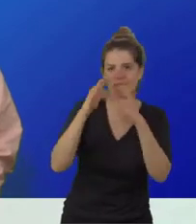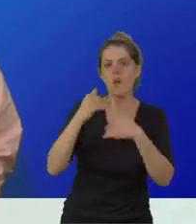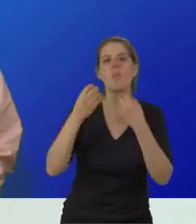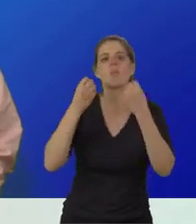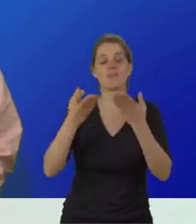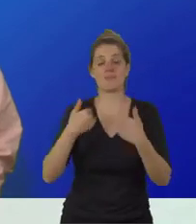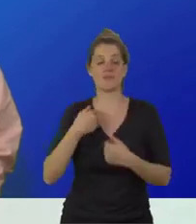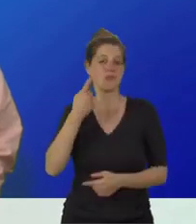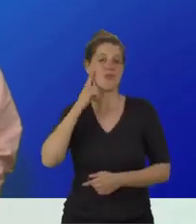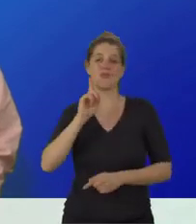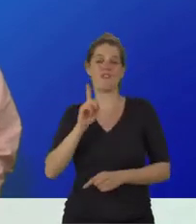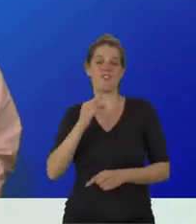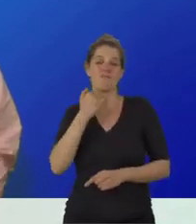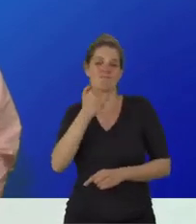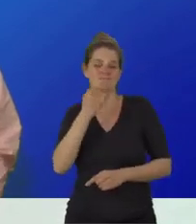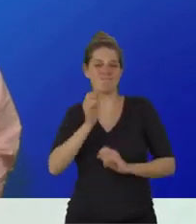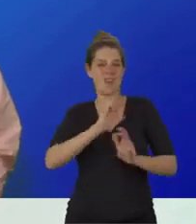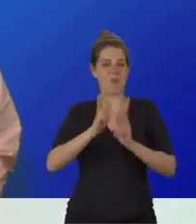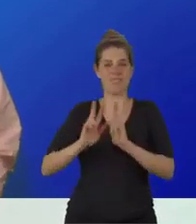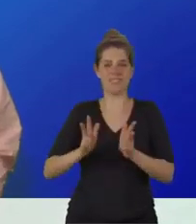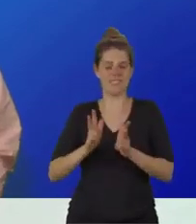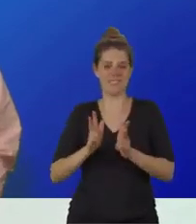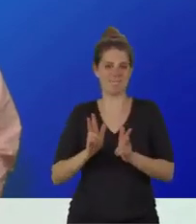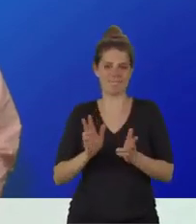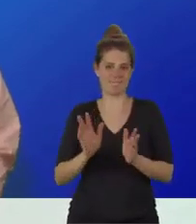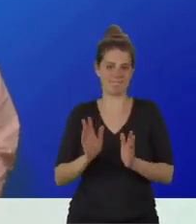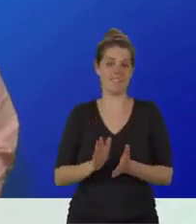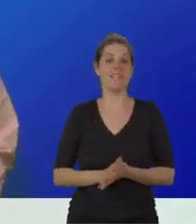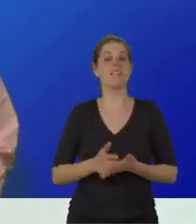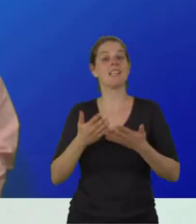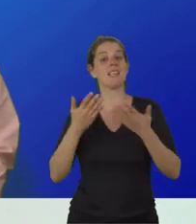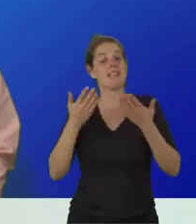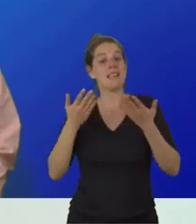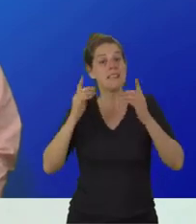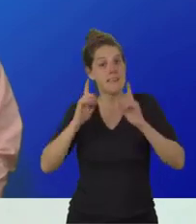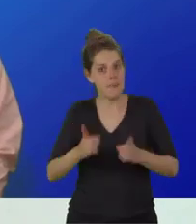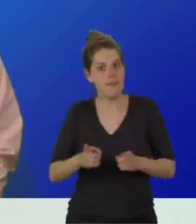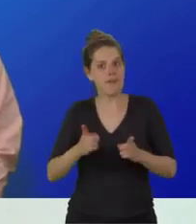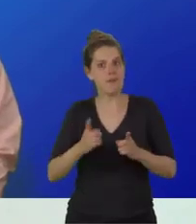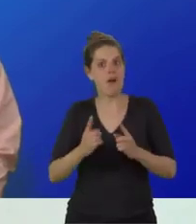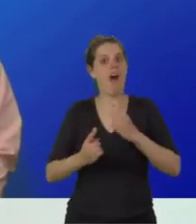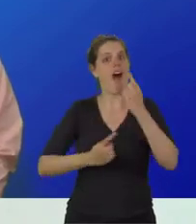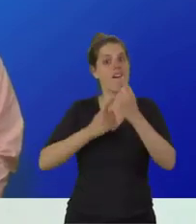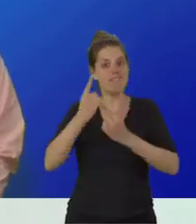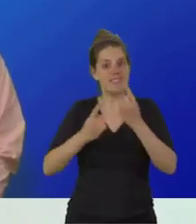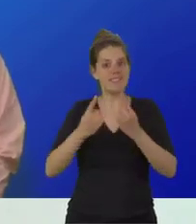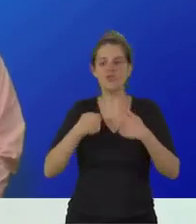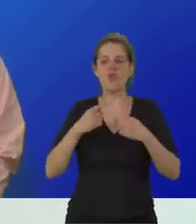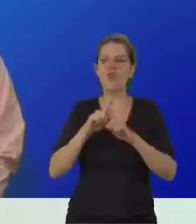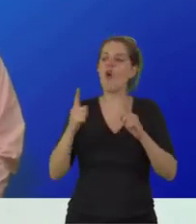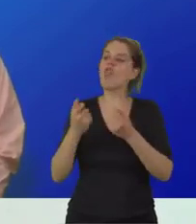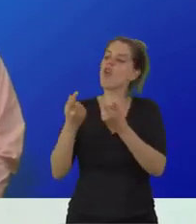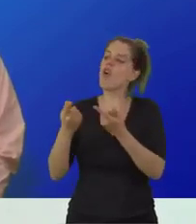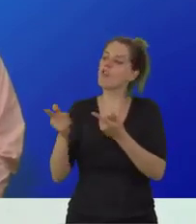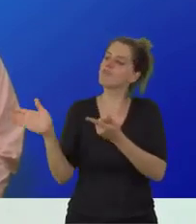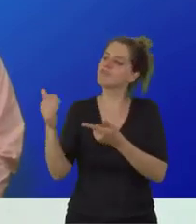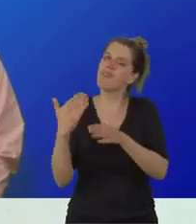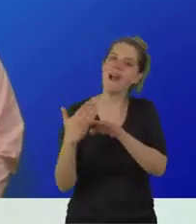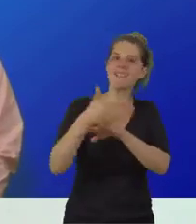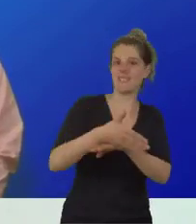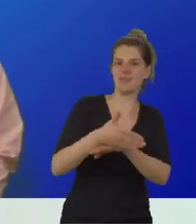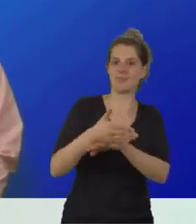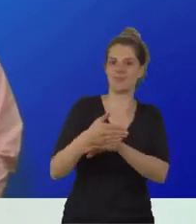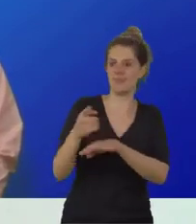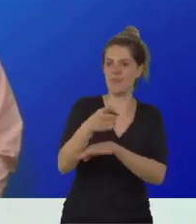no dominaba la lengua de señas. También porque muchas veces no ofrecía oportunidades